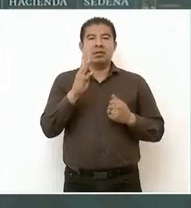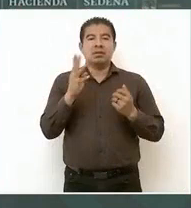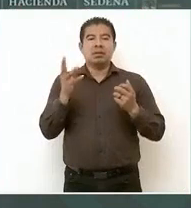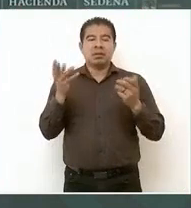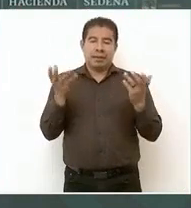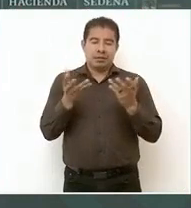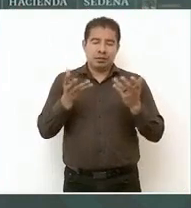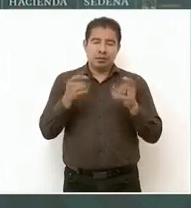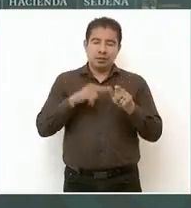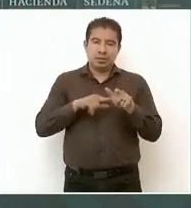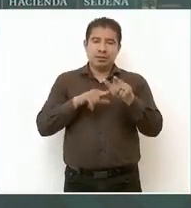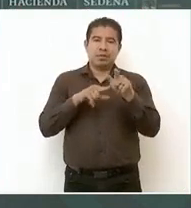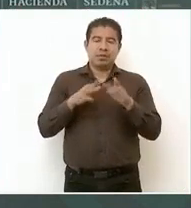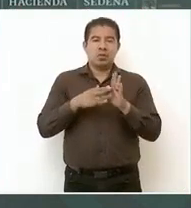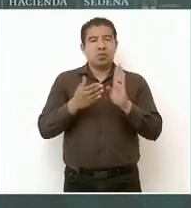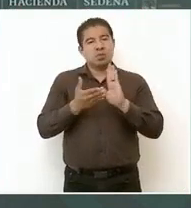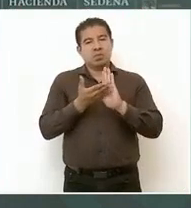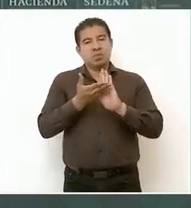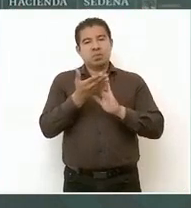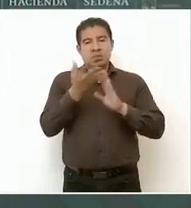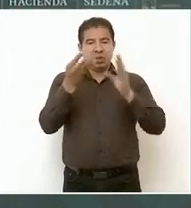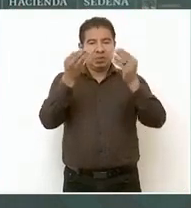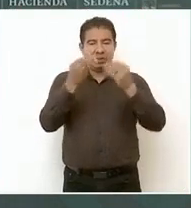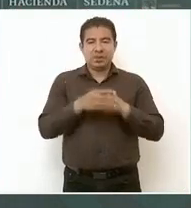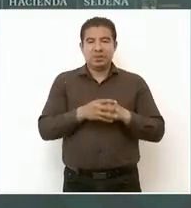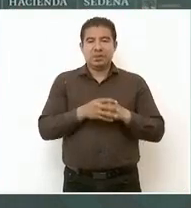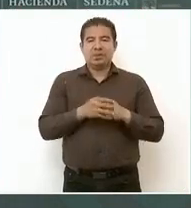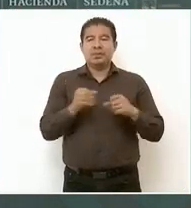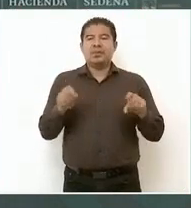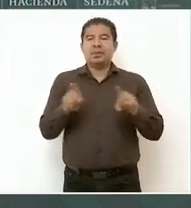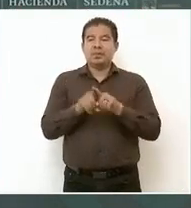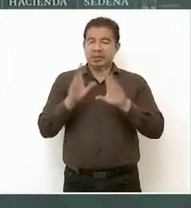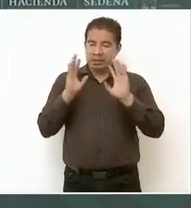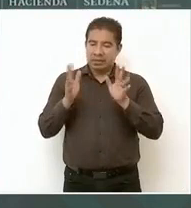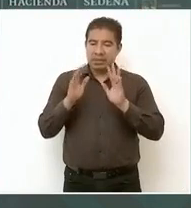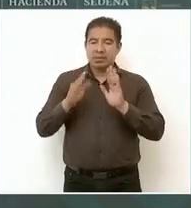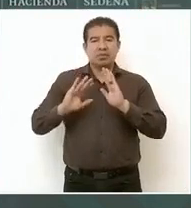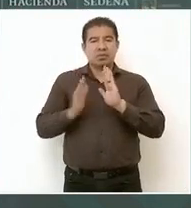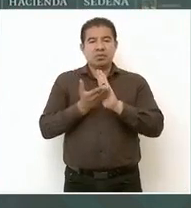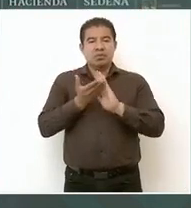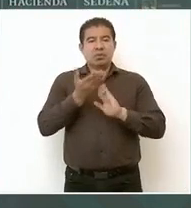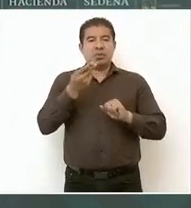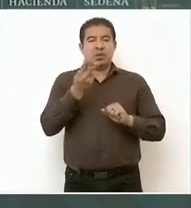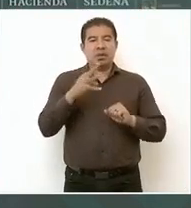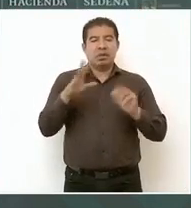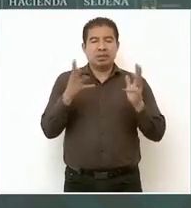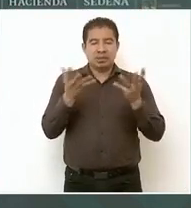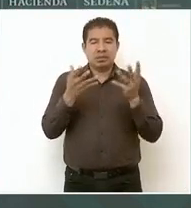muchas obras. Ya con los ingenieros militares se construyó el aeropuerto de la Ciudad de